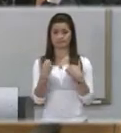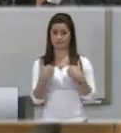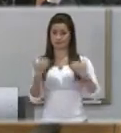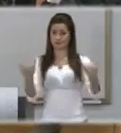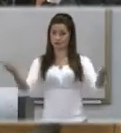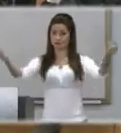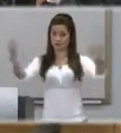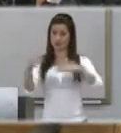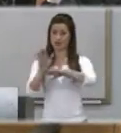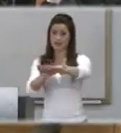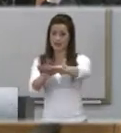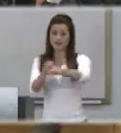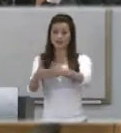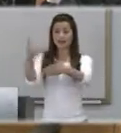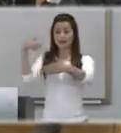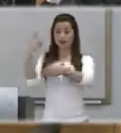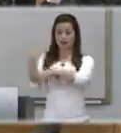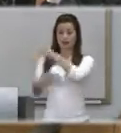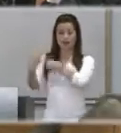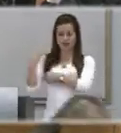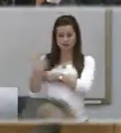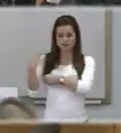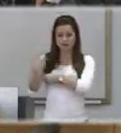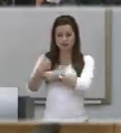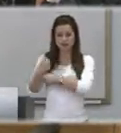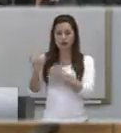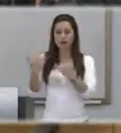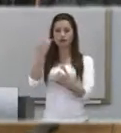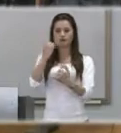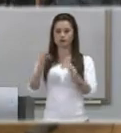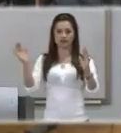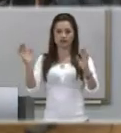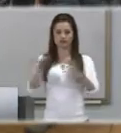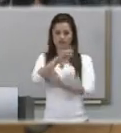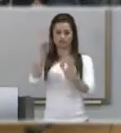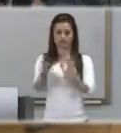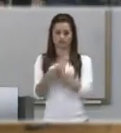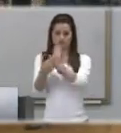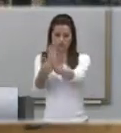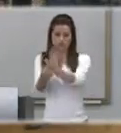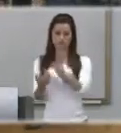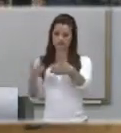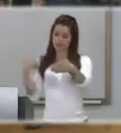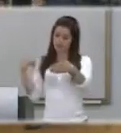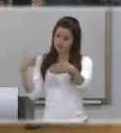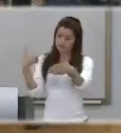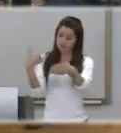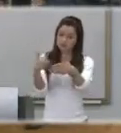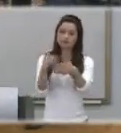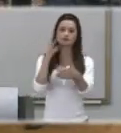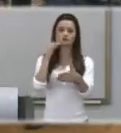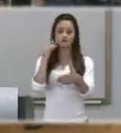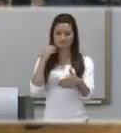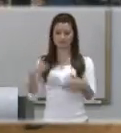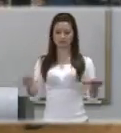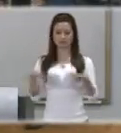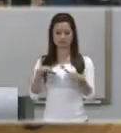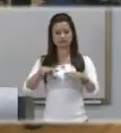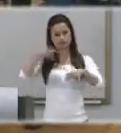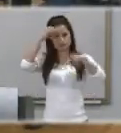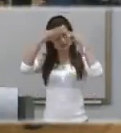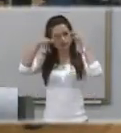el resultado del trabajo de 2 años. En el curso de nuestra experiencia hemos aprendido que realmente muy pocas